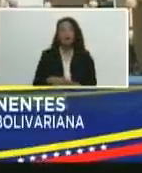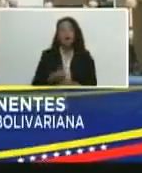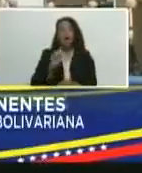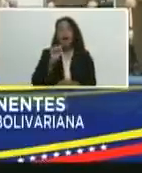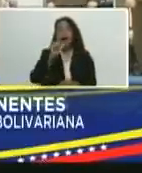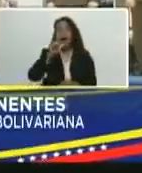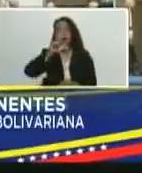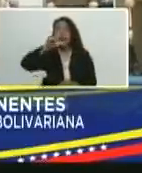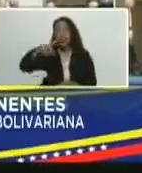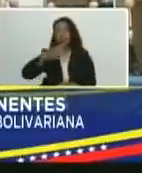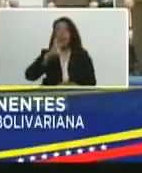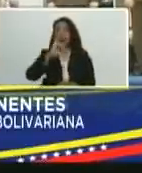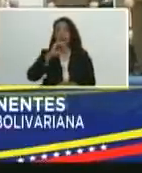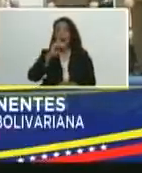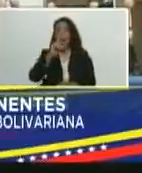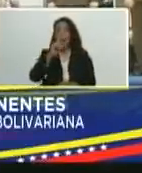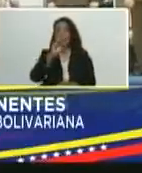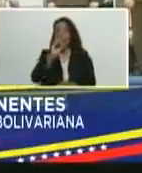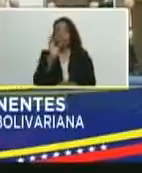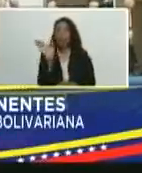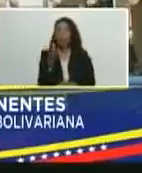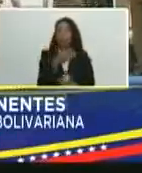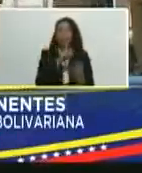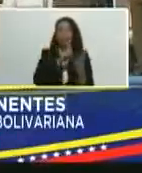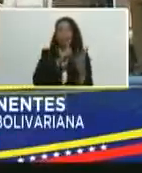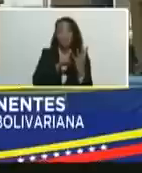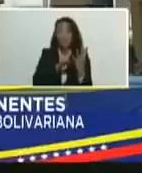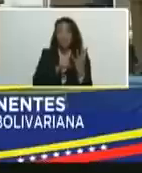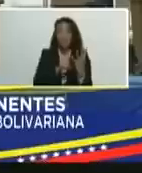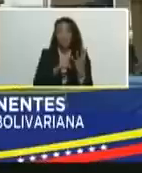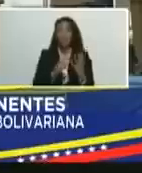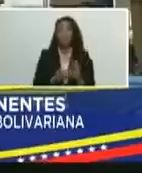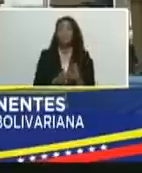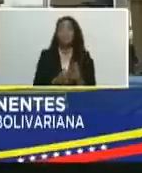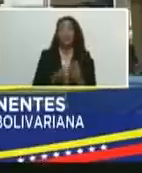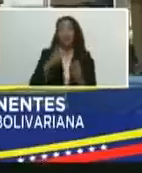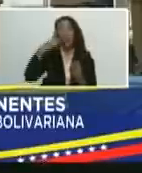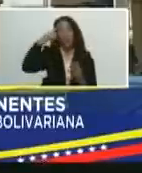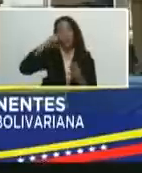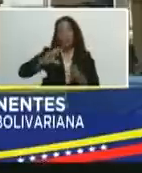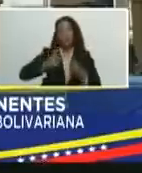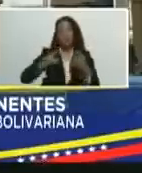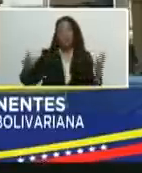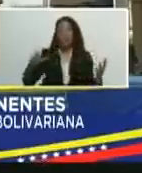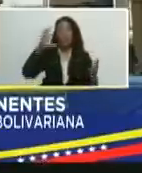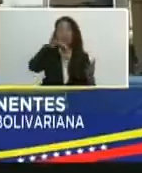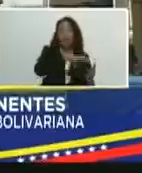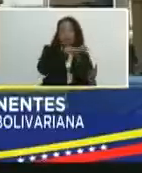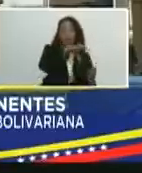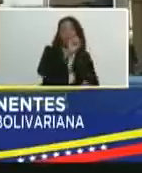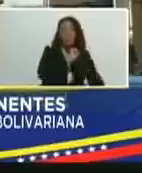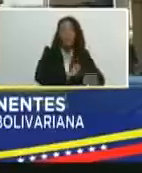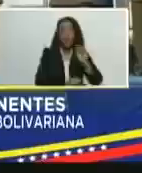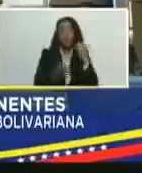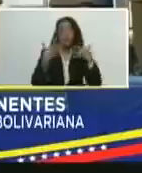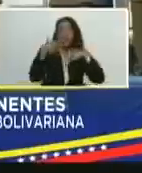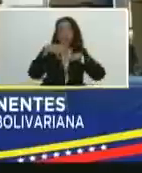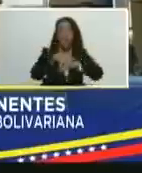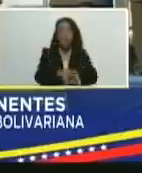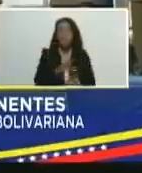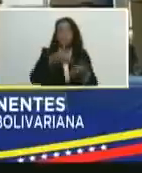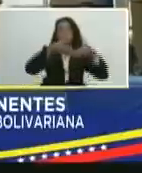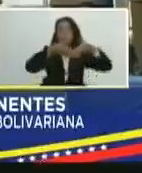Alejandro Rafael Díaz Espinosa. Como comandante de la Región de Defensa Integral